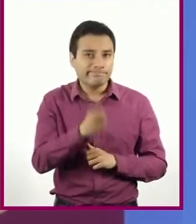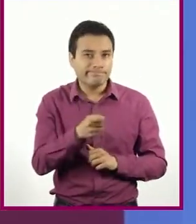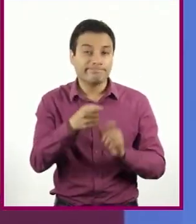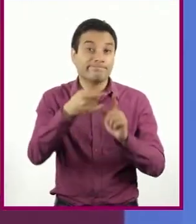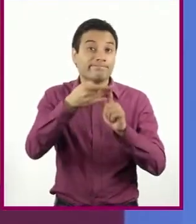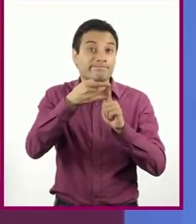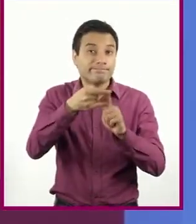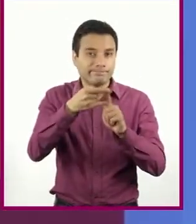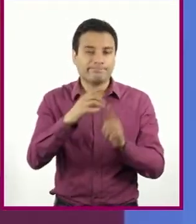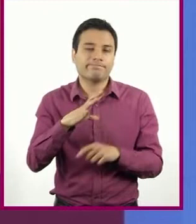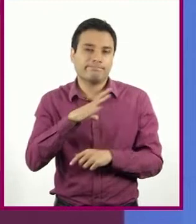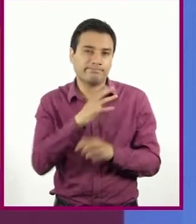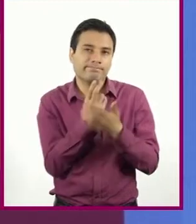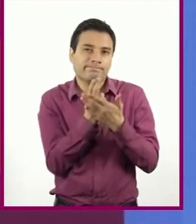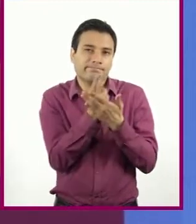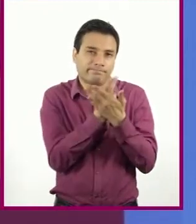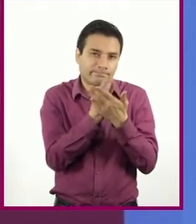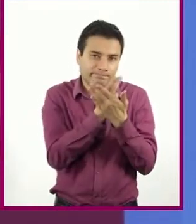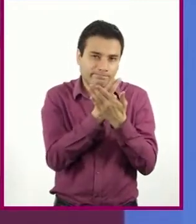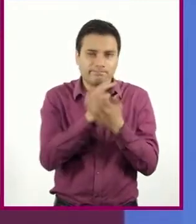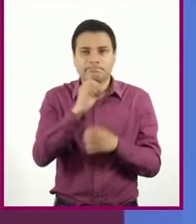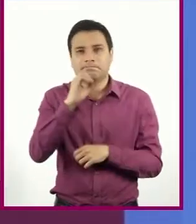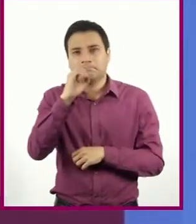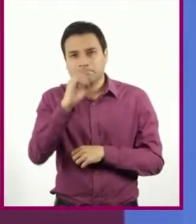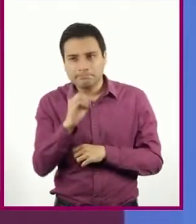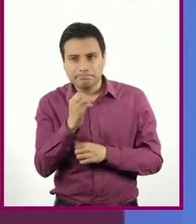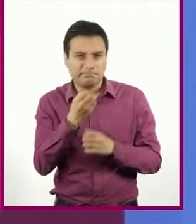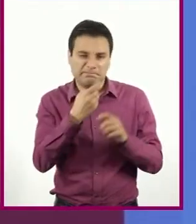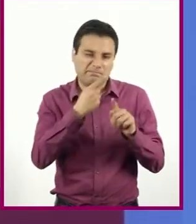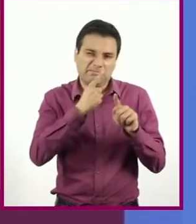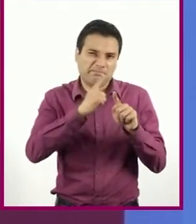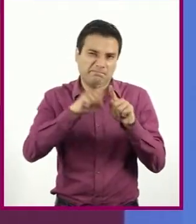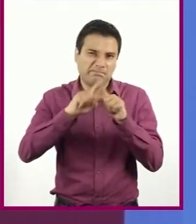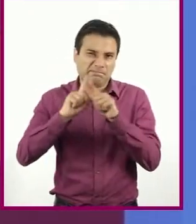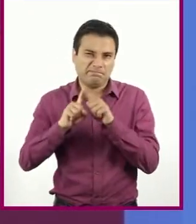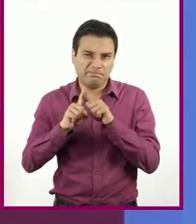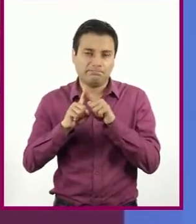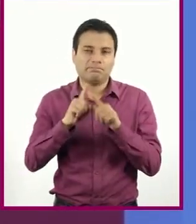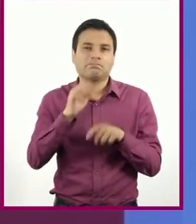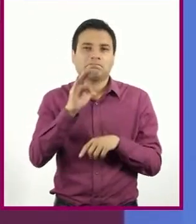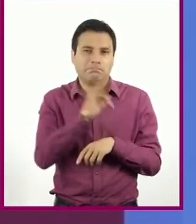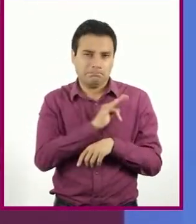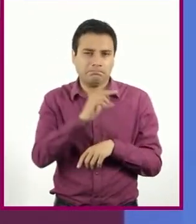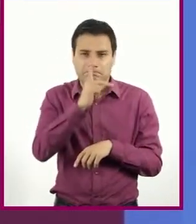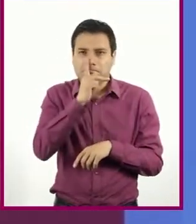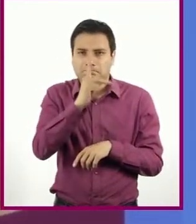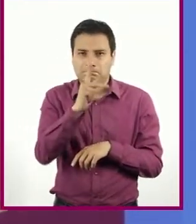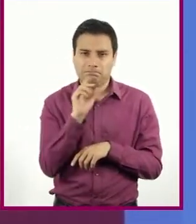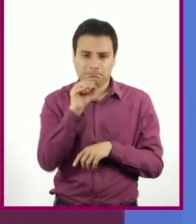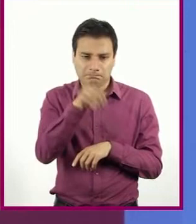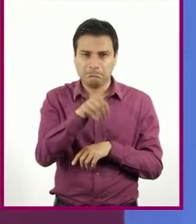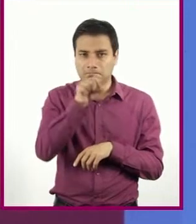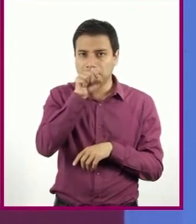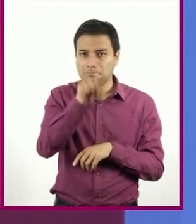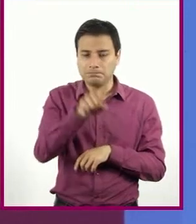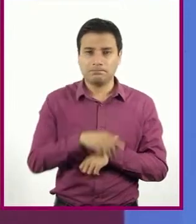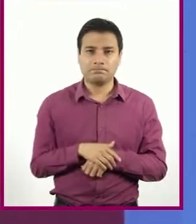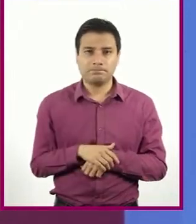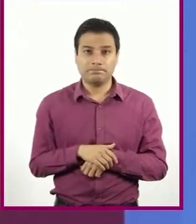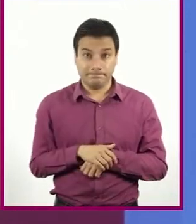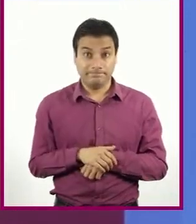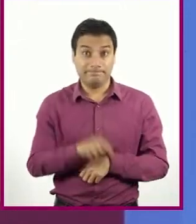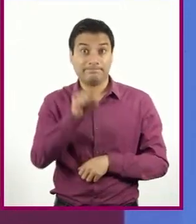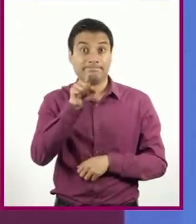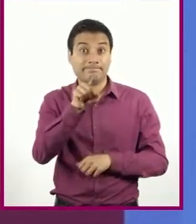existen dibujos o escenas con diferentes intenciones que pueden ir acompañadas de texto. Además, en la creación de